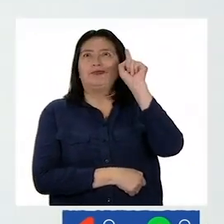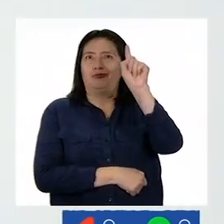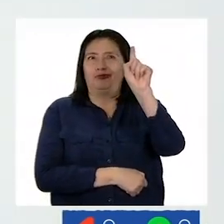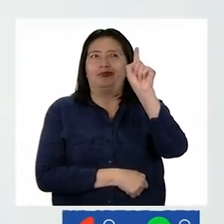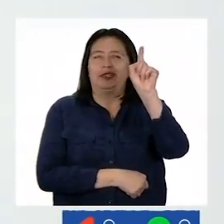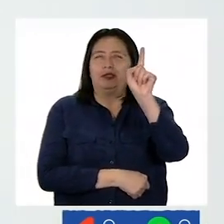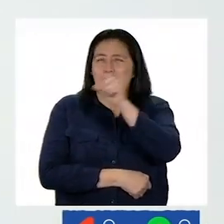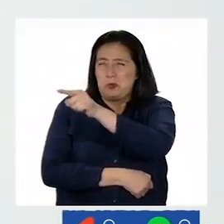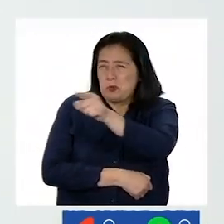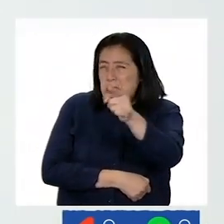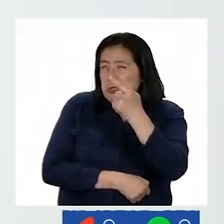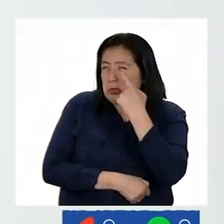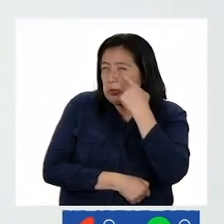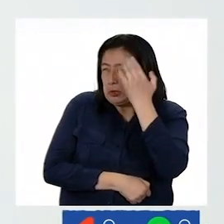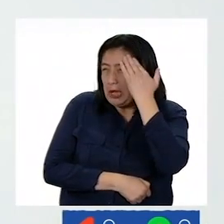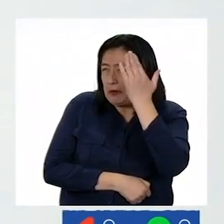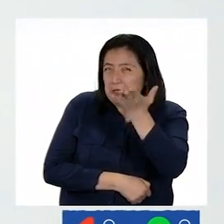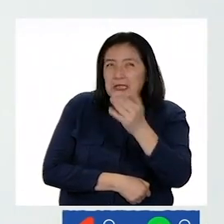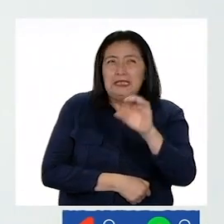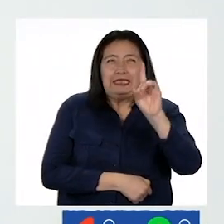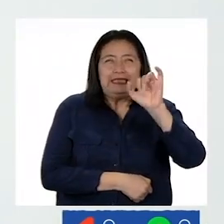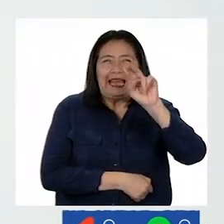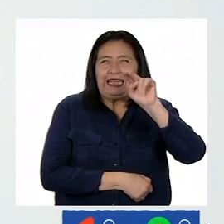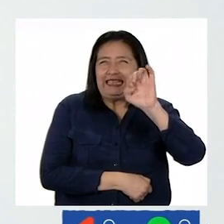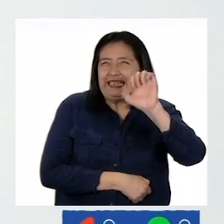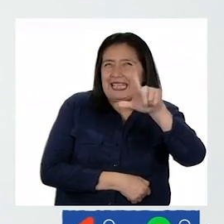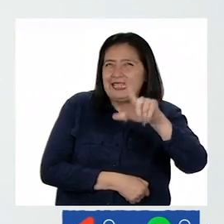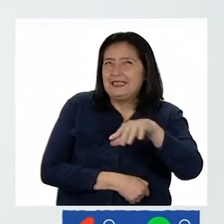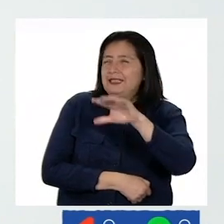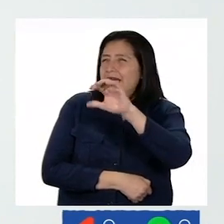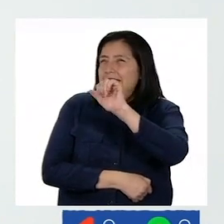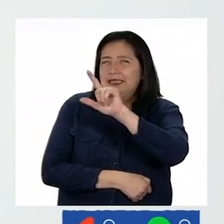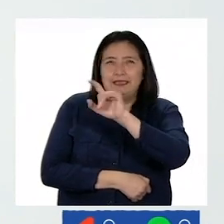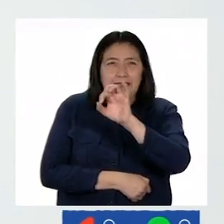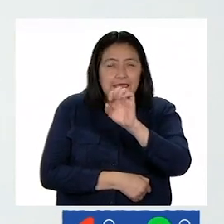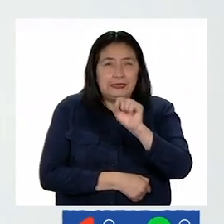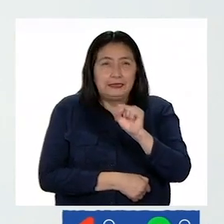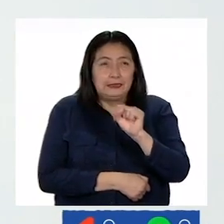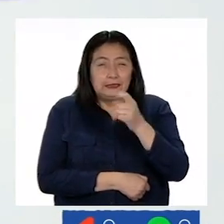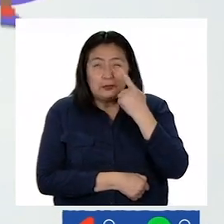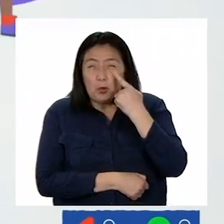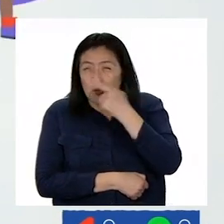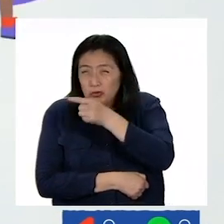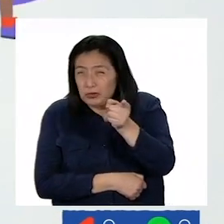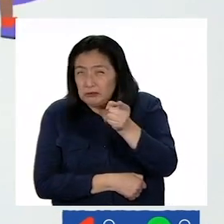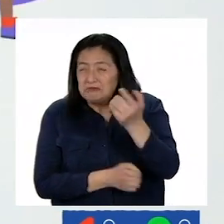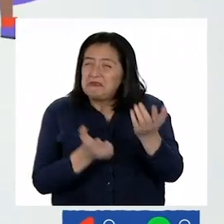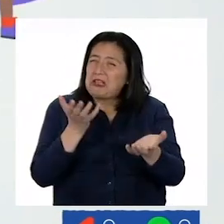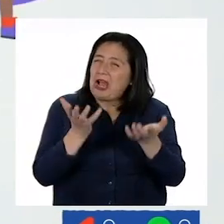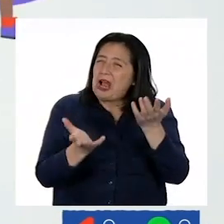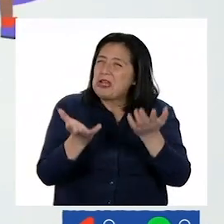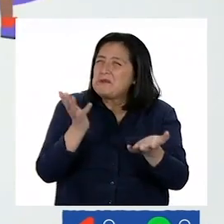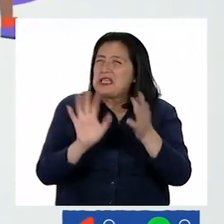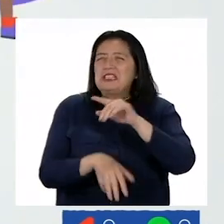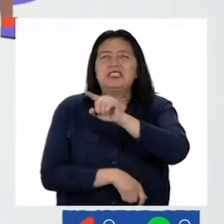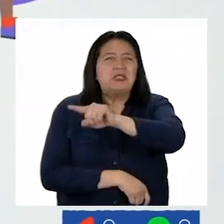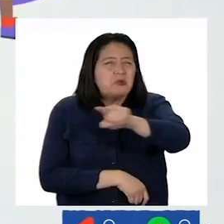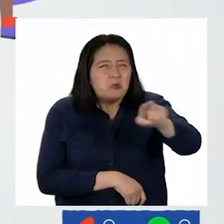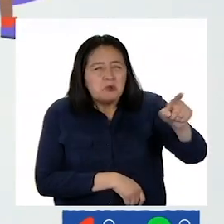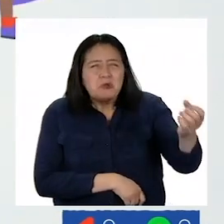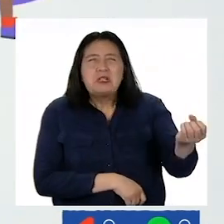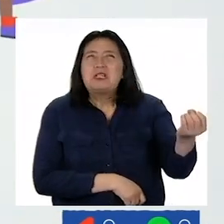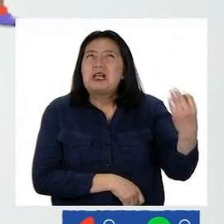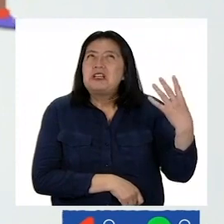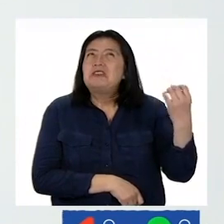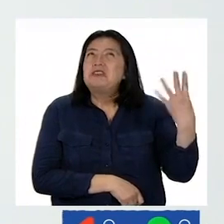¿Ustedes saben quién es Daniel Alcides Carrión? Quizás por ahí a alguno de ustedes